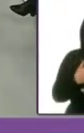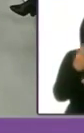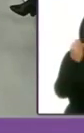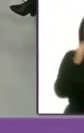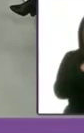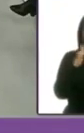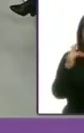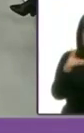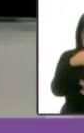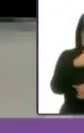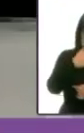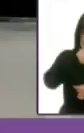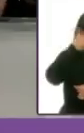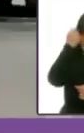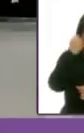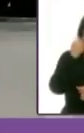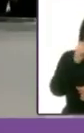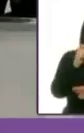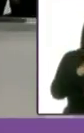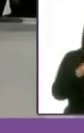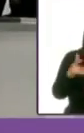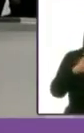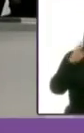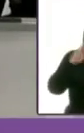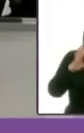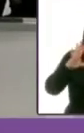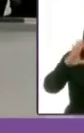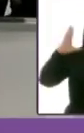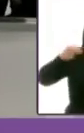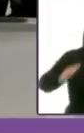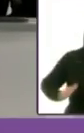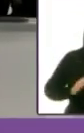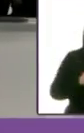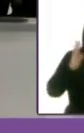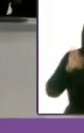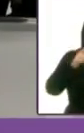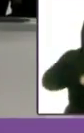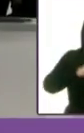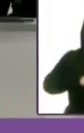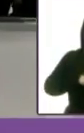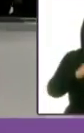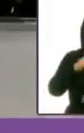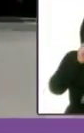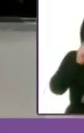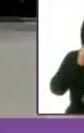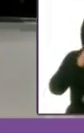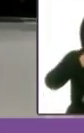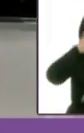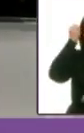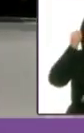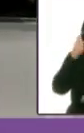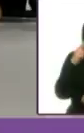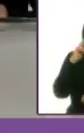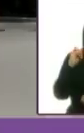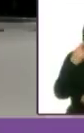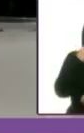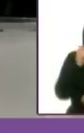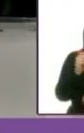personas y que llegaba a cobrar por cuotas a las matronas que tenían pues